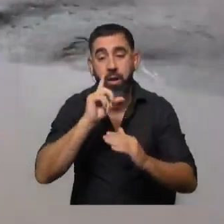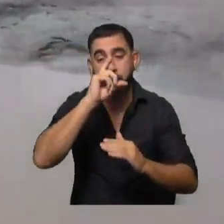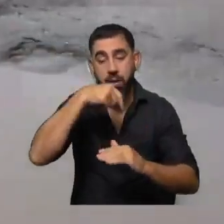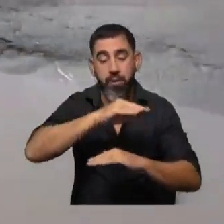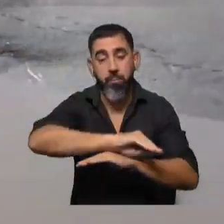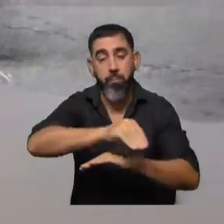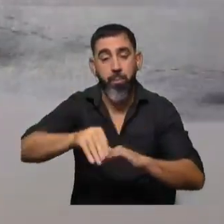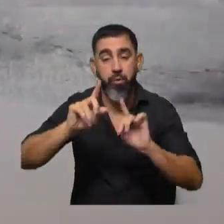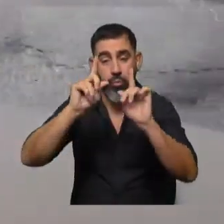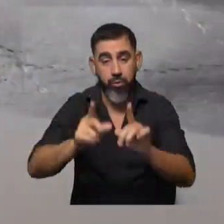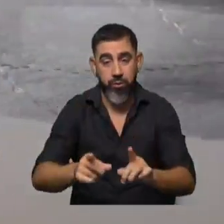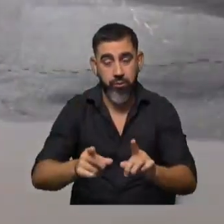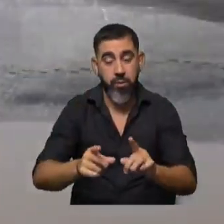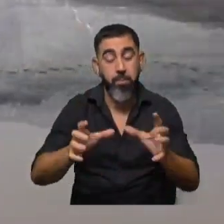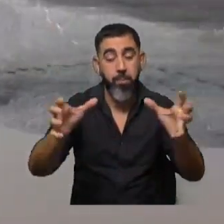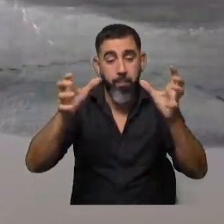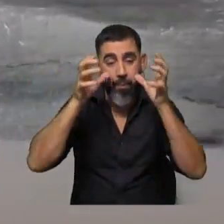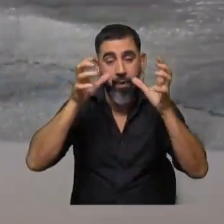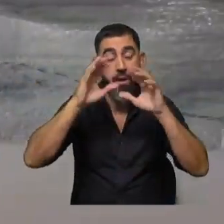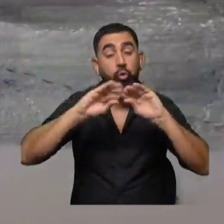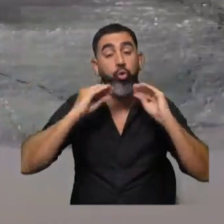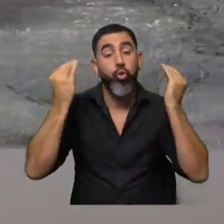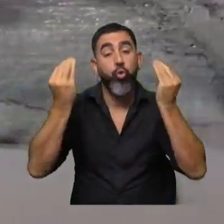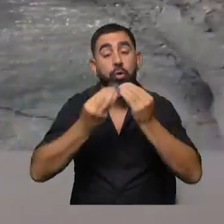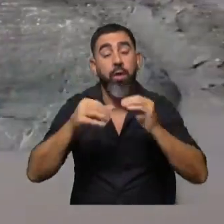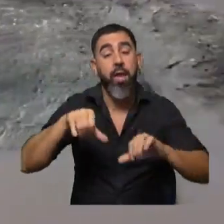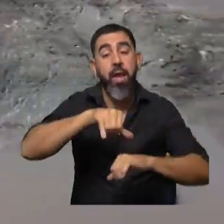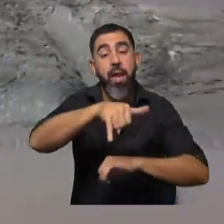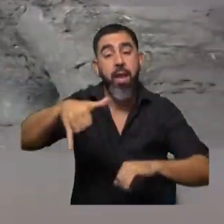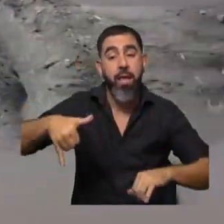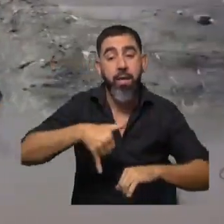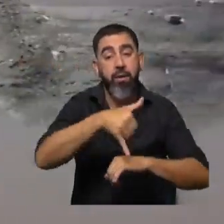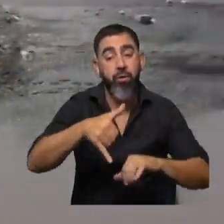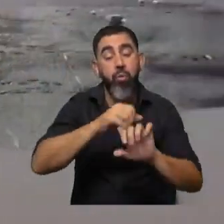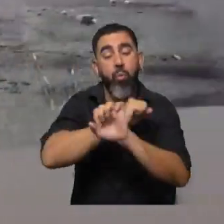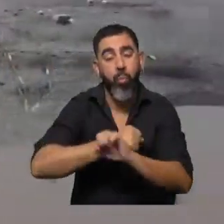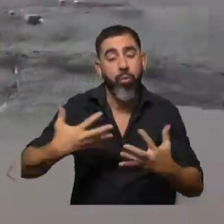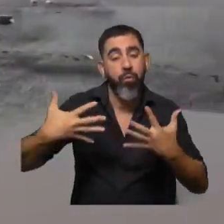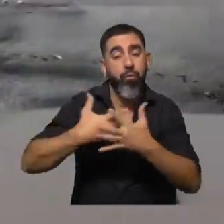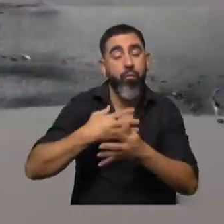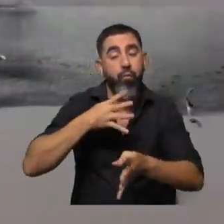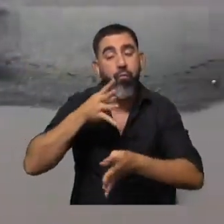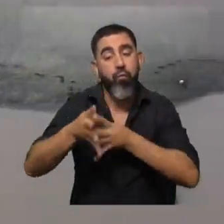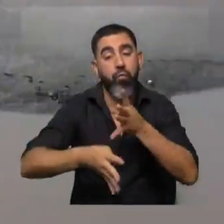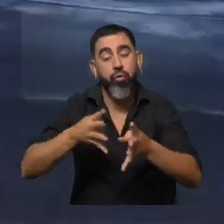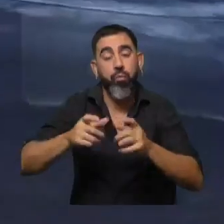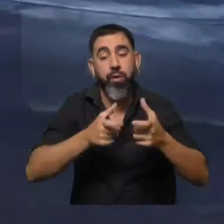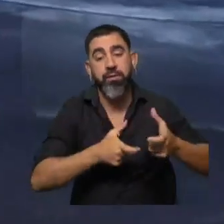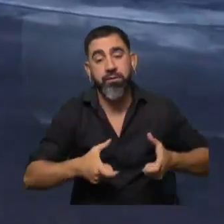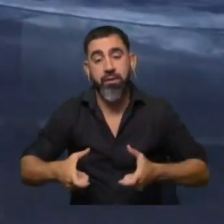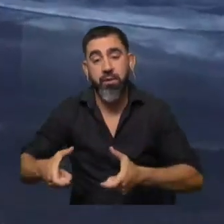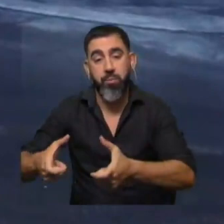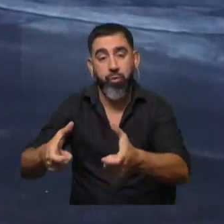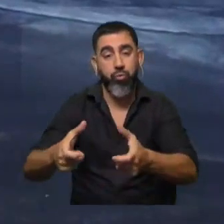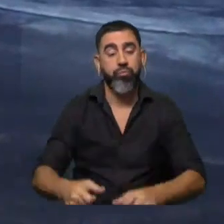área metropolitana y peligra la cantidad de líquido, lo que podría afectar al normal funcionamiento del saneamiento en la